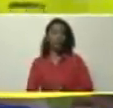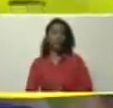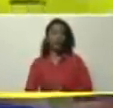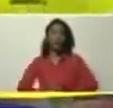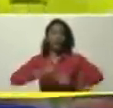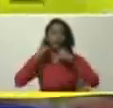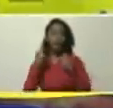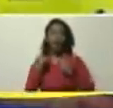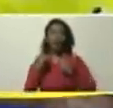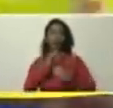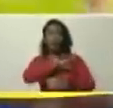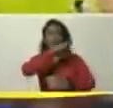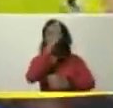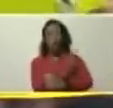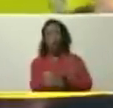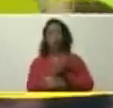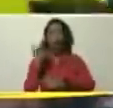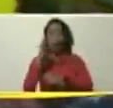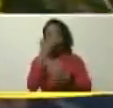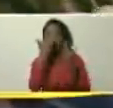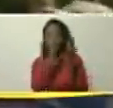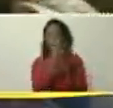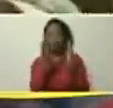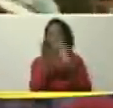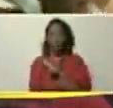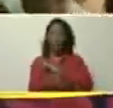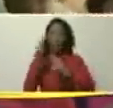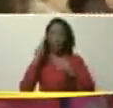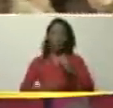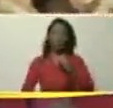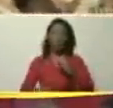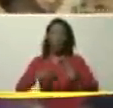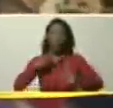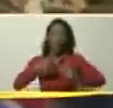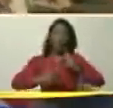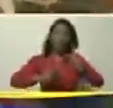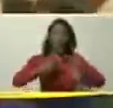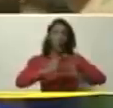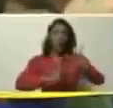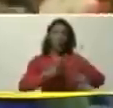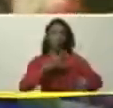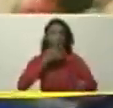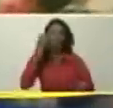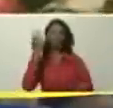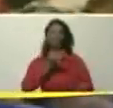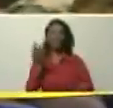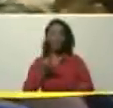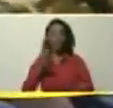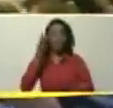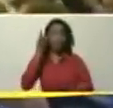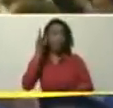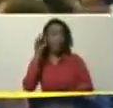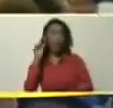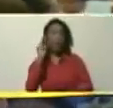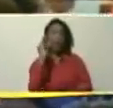guerreras, que habían estado al frente de los últimos procesos. Y es verdad lo que dice la camarada